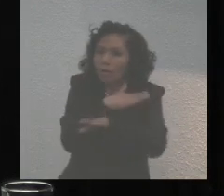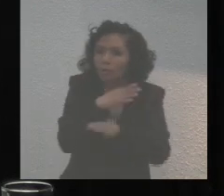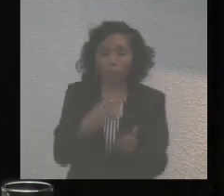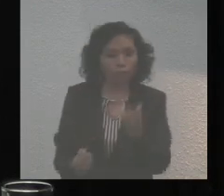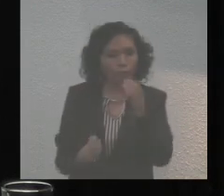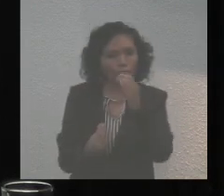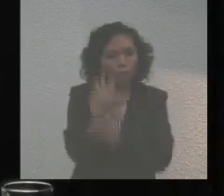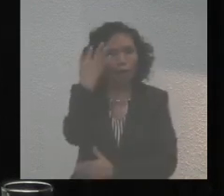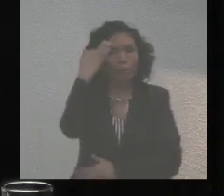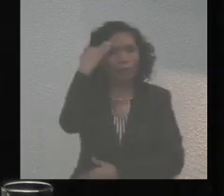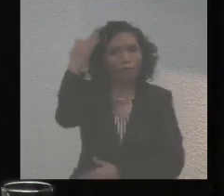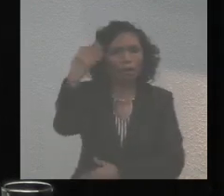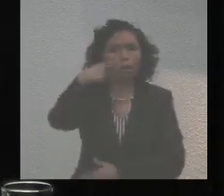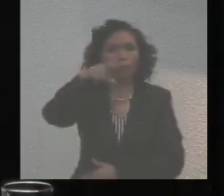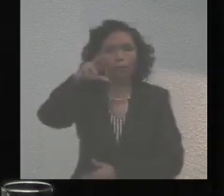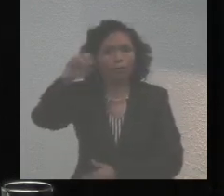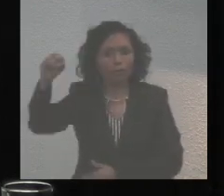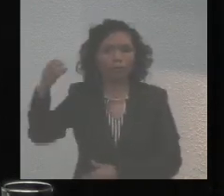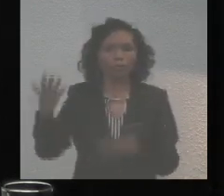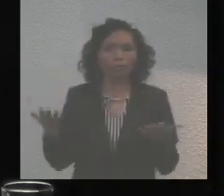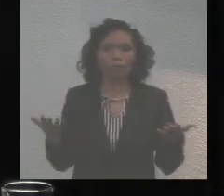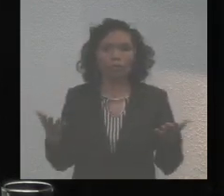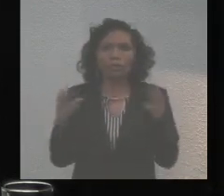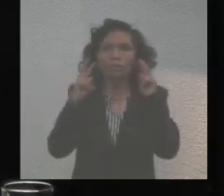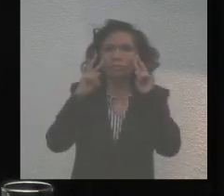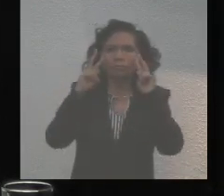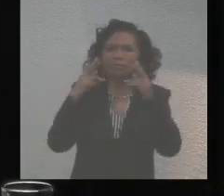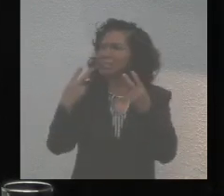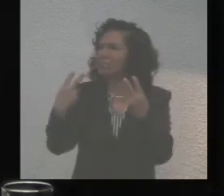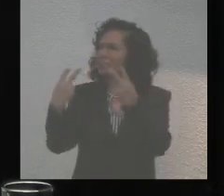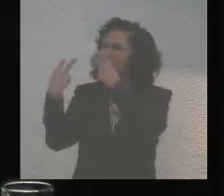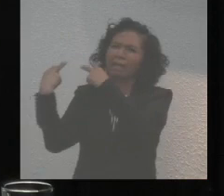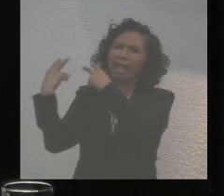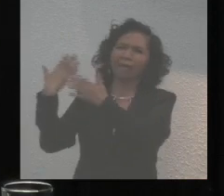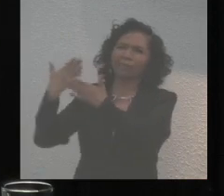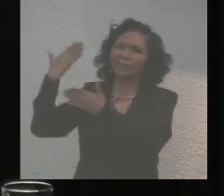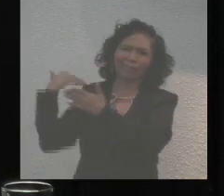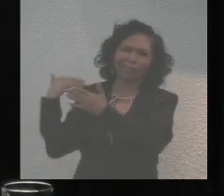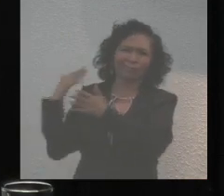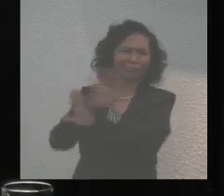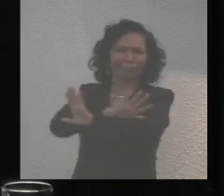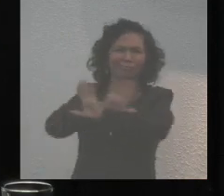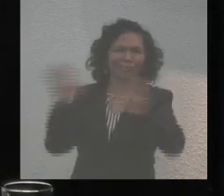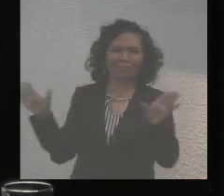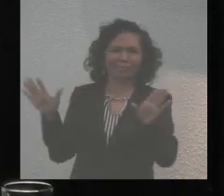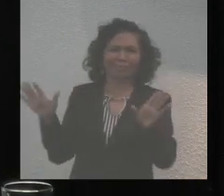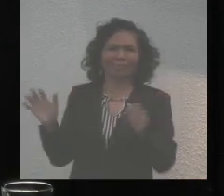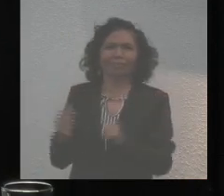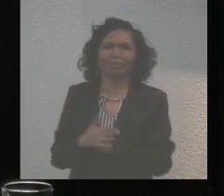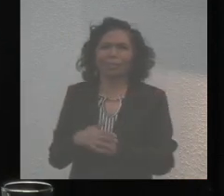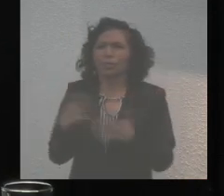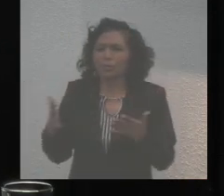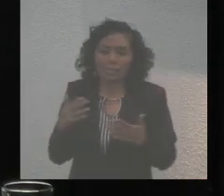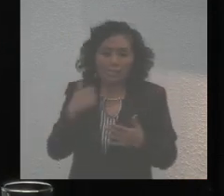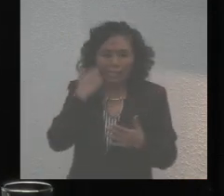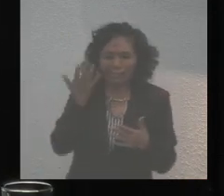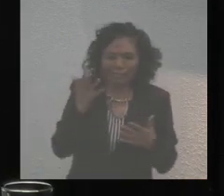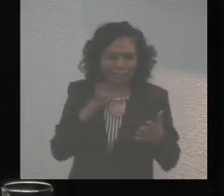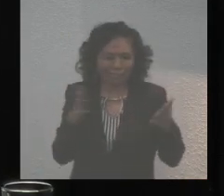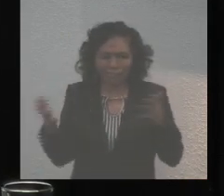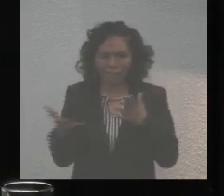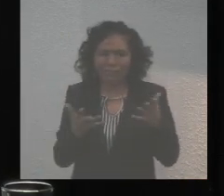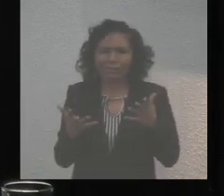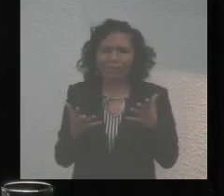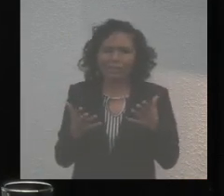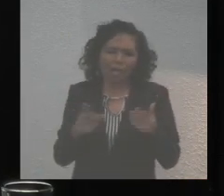tiempo de Quintana Roo, que no quiere mirar al pasado, ni puede volver a ser un coto de cúpulas o de quienes han perdido todo tipo